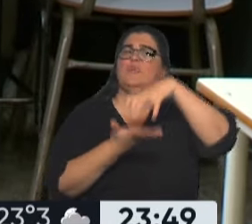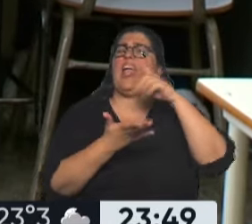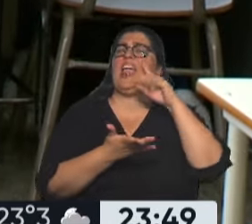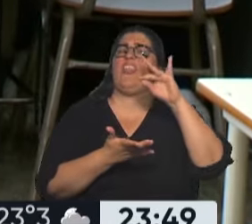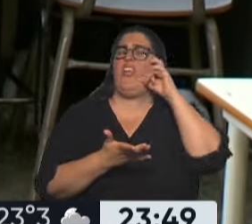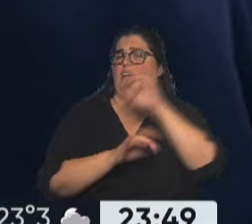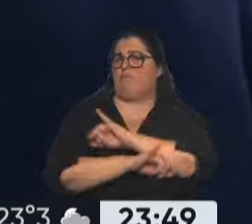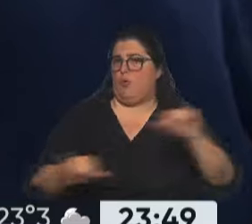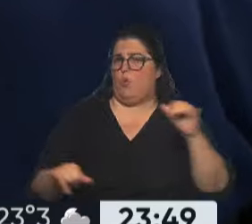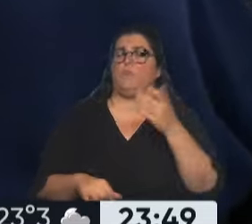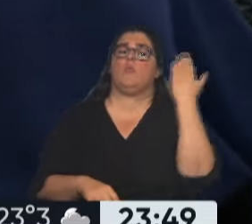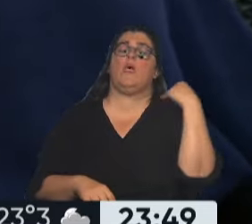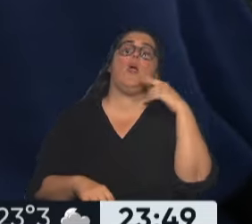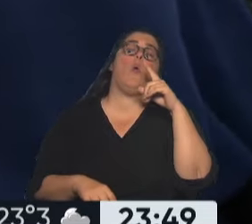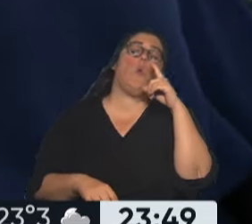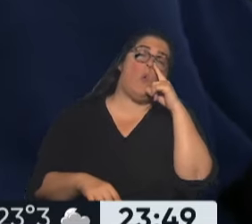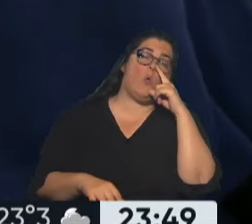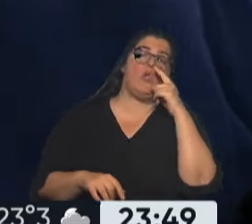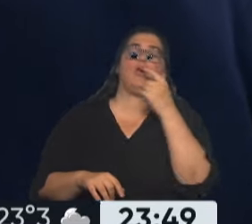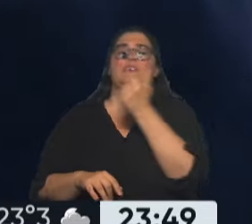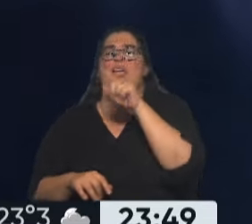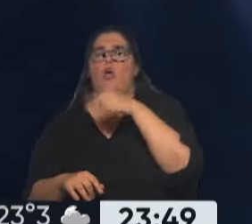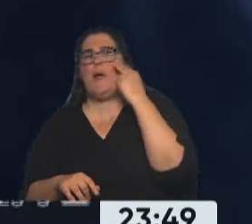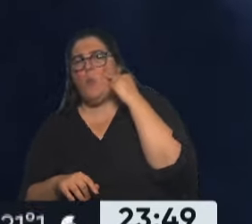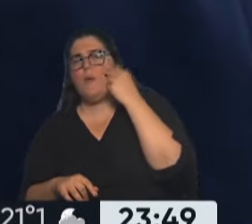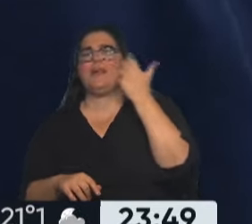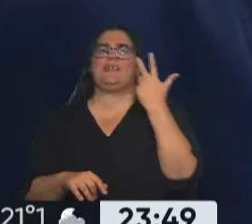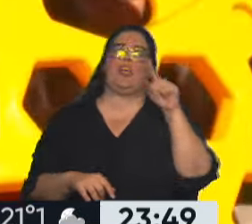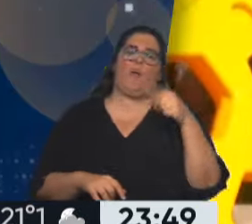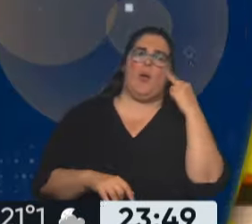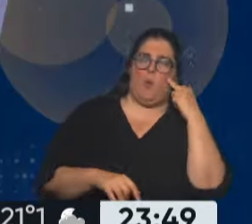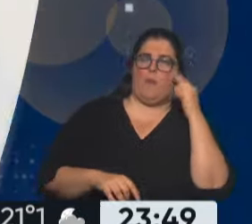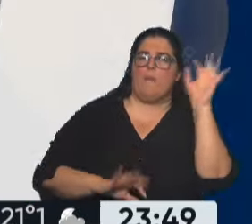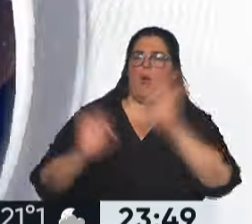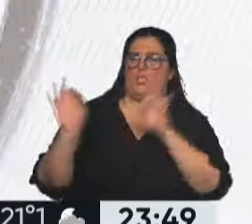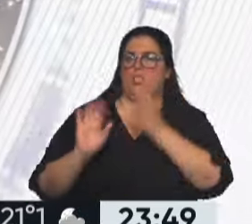de junio, los valores treparon 6,9% y 5,9% respectivamente.